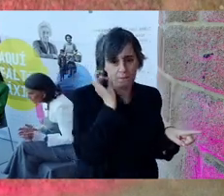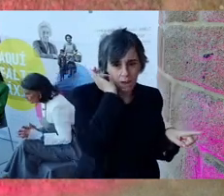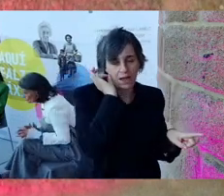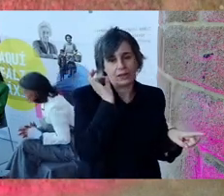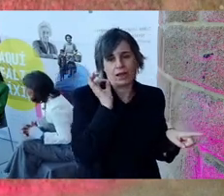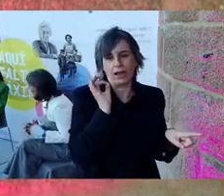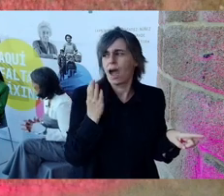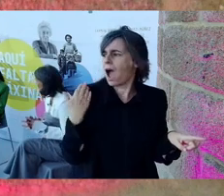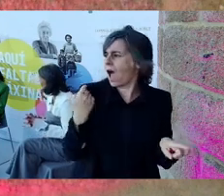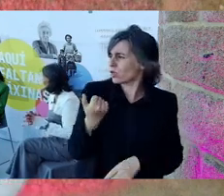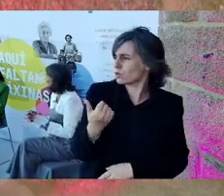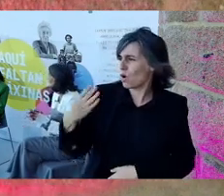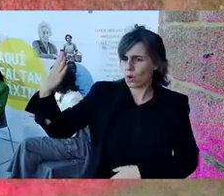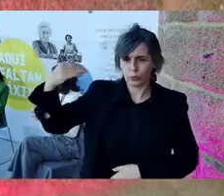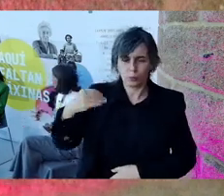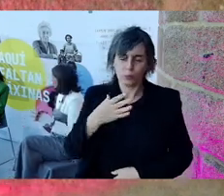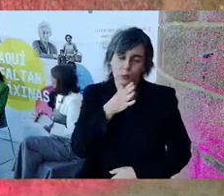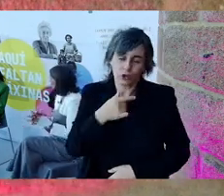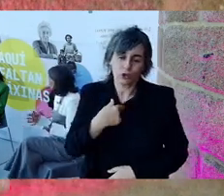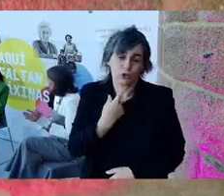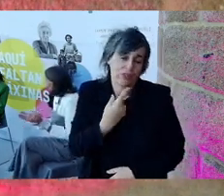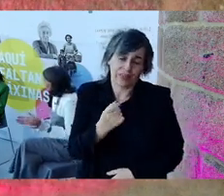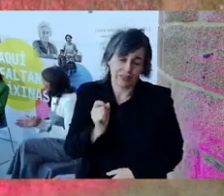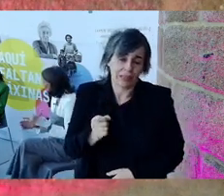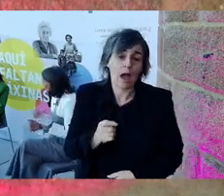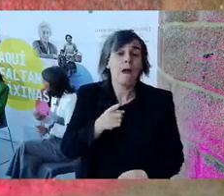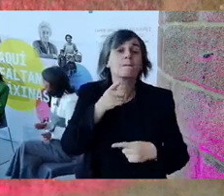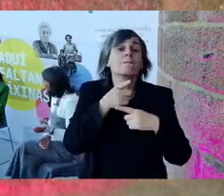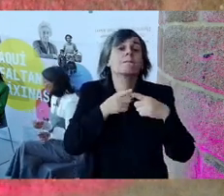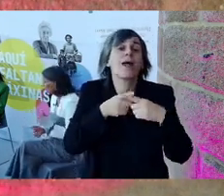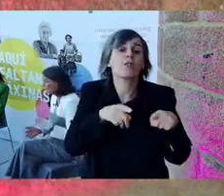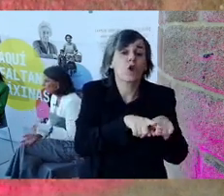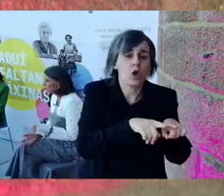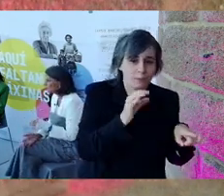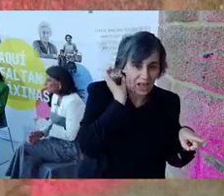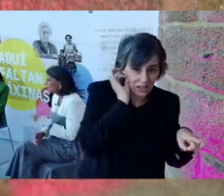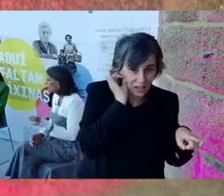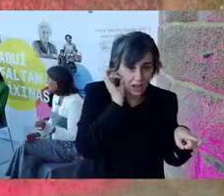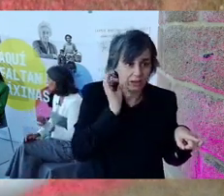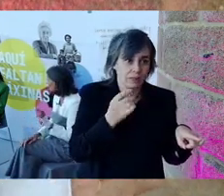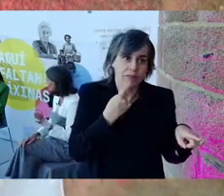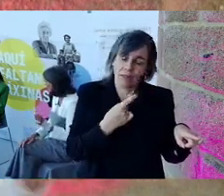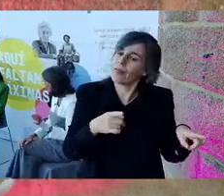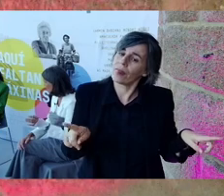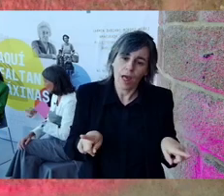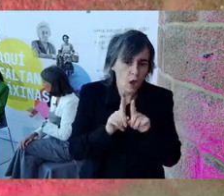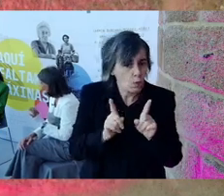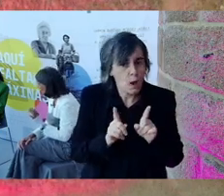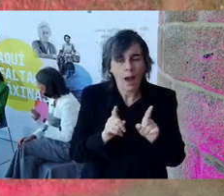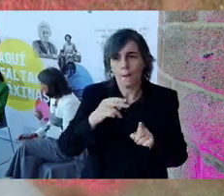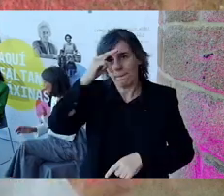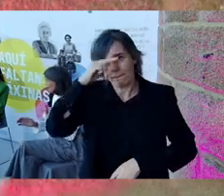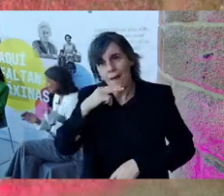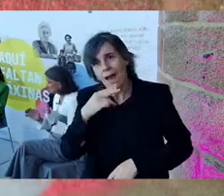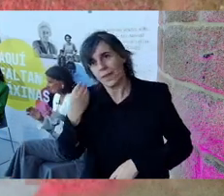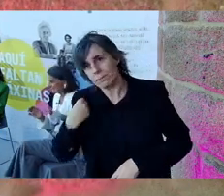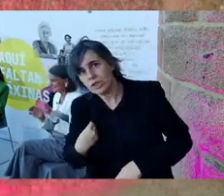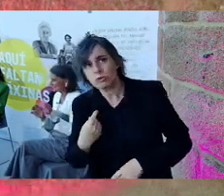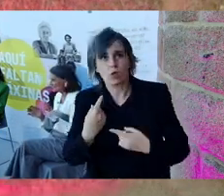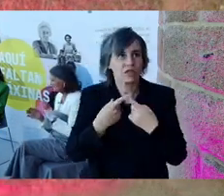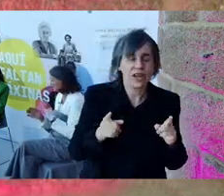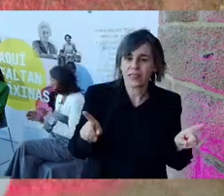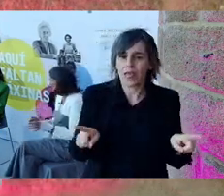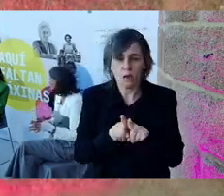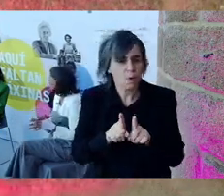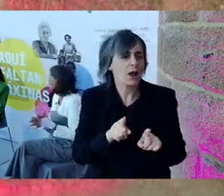hermana o hermana. Me echaron la bronca no hace mucho por decir medio hermana, porque al parecer los hermanos, aunque sean de distinto padre o de distinta madre, son hermanos de